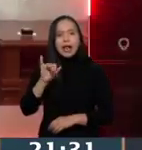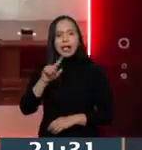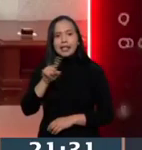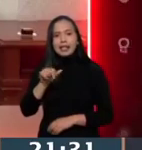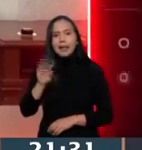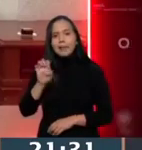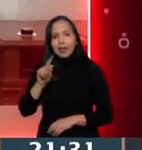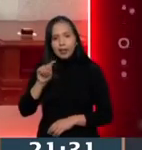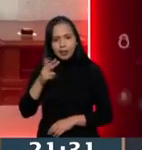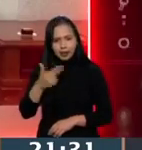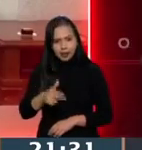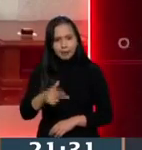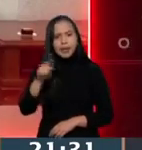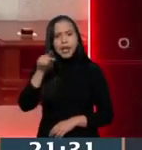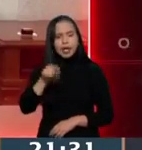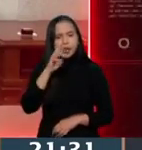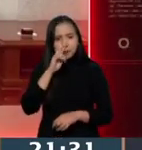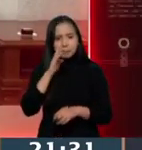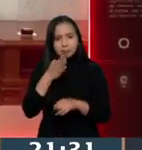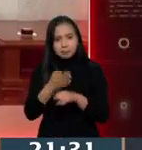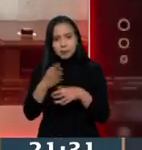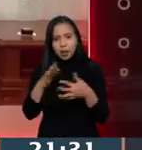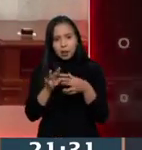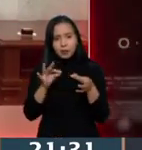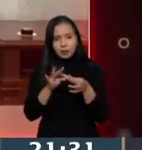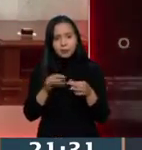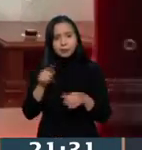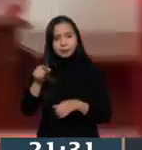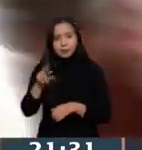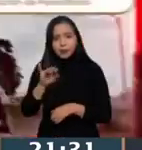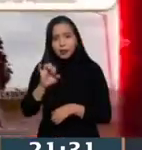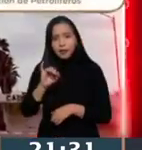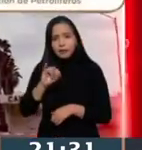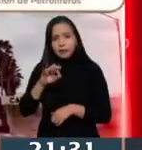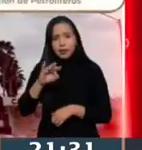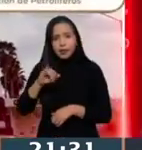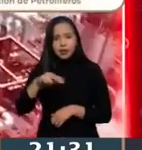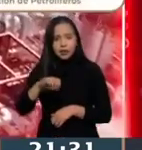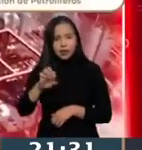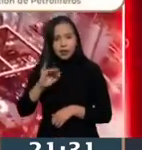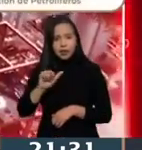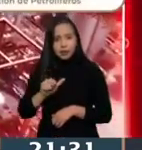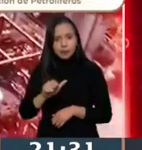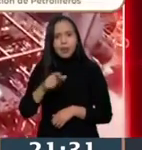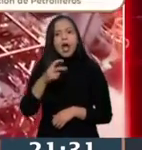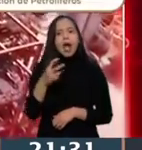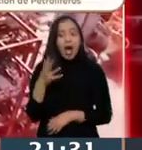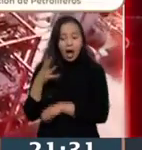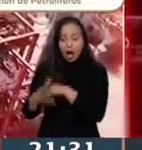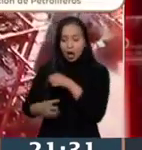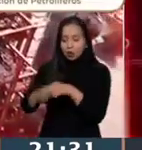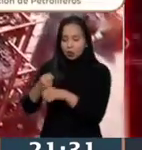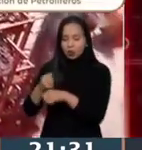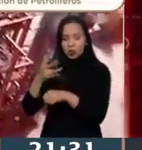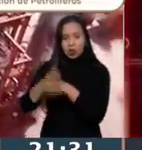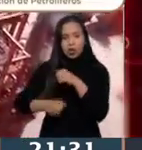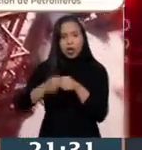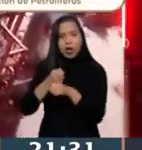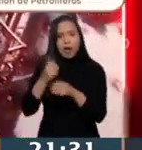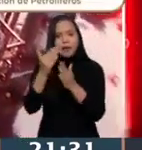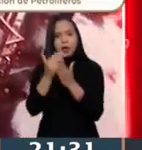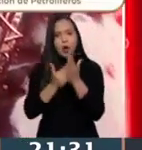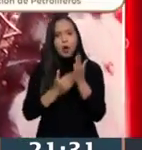de producción de petrolíferos de Pemex, aseguró que la refinería de Cadereyta en los últimos años disminuyó su consumo de combustóleo